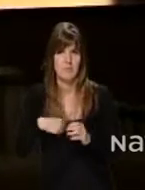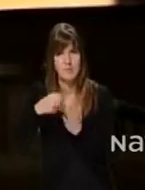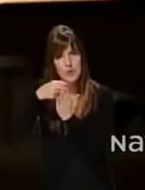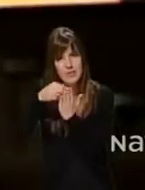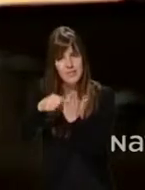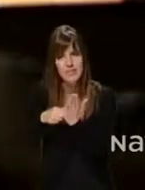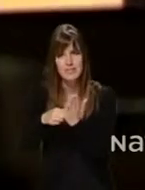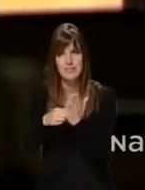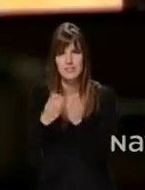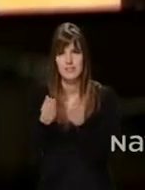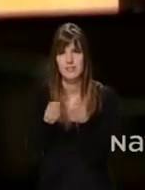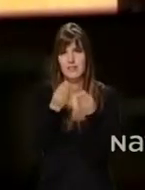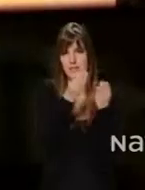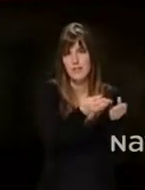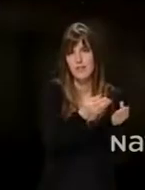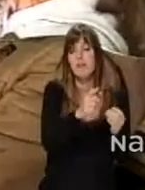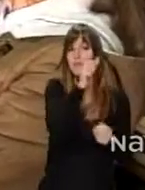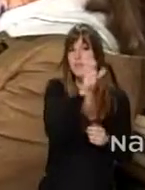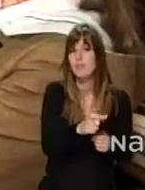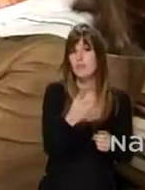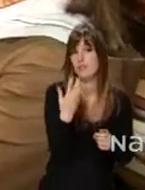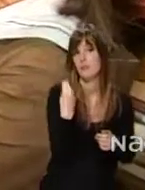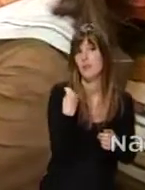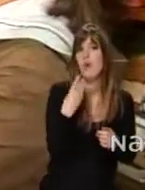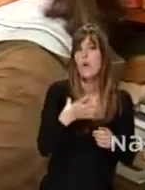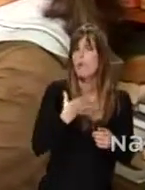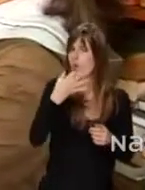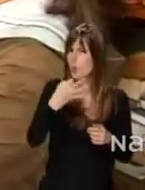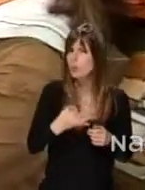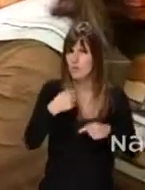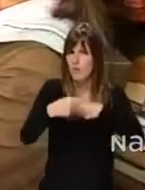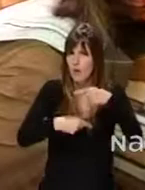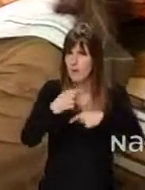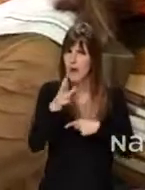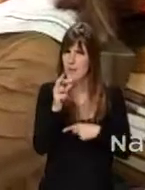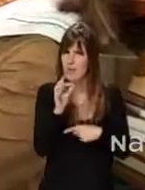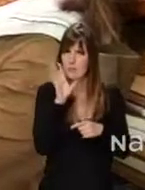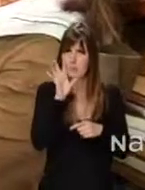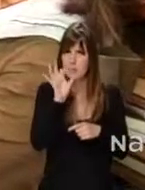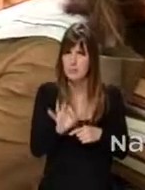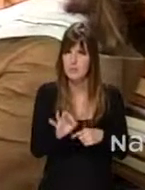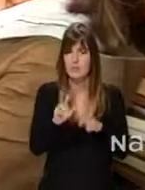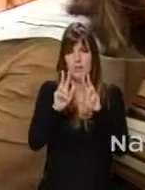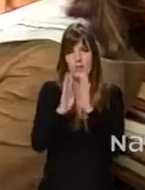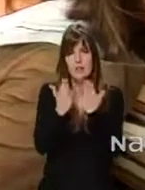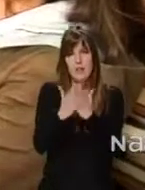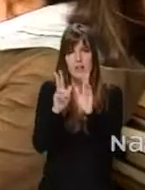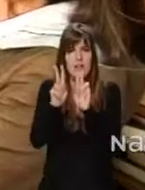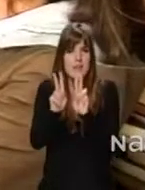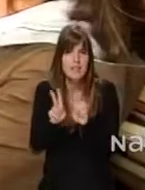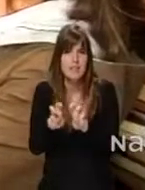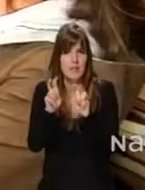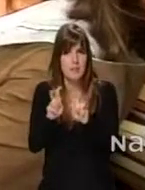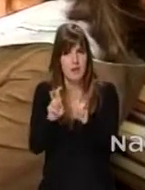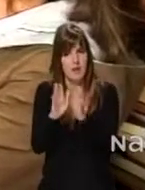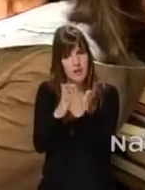compró no sabía que estaba dedicado por tal vez su abuelo, porque además coincidía que era un libro que por el tema y por la localidad